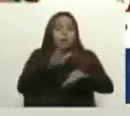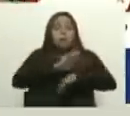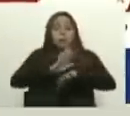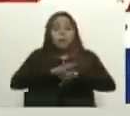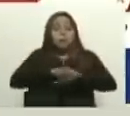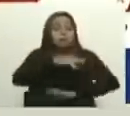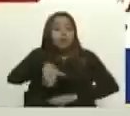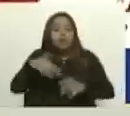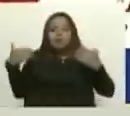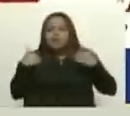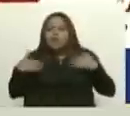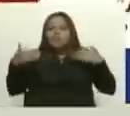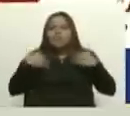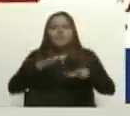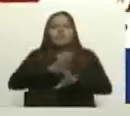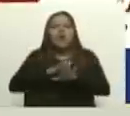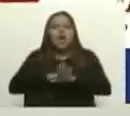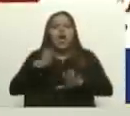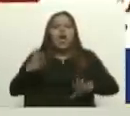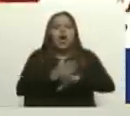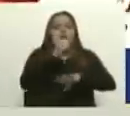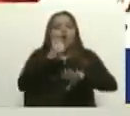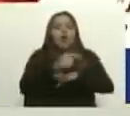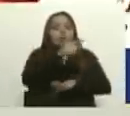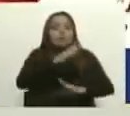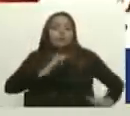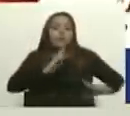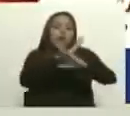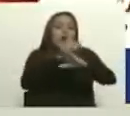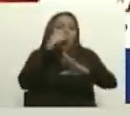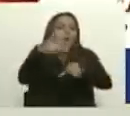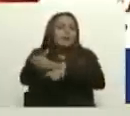sufriendo todo esto gracias a las sanciones del simpático Obama.